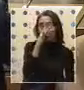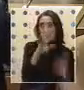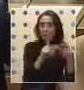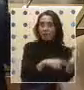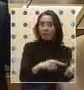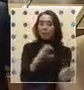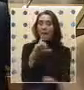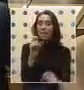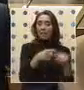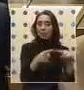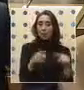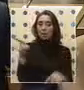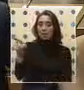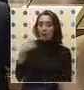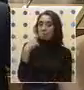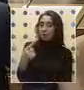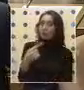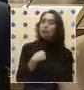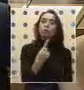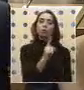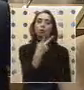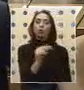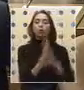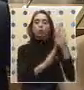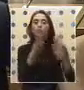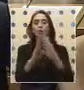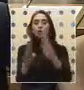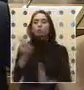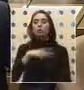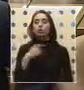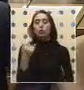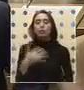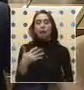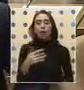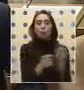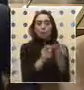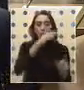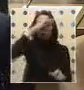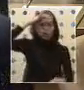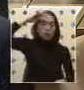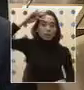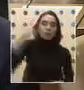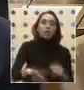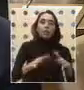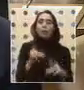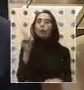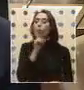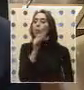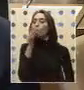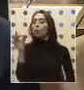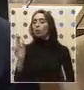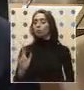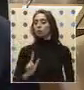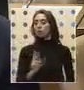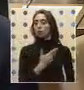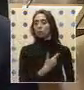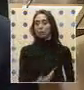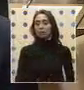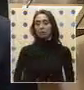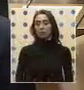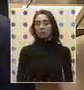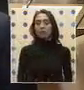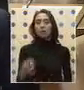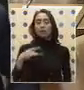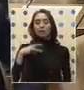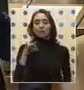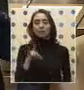burlar de la familia de clase media. Yo no. Yo creo que nosotros los protejamos. Yo creo que nosotros valoremos el mérito, valoremos el esfuerzo. Y última cosa, señor Presidente.